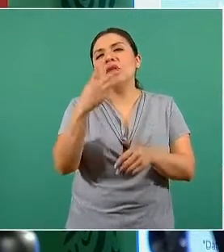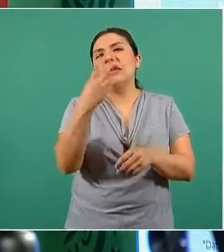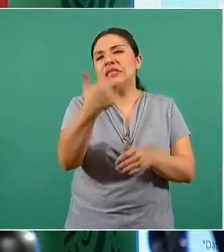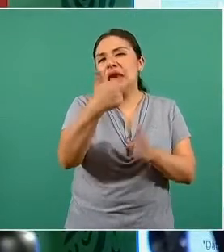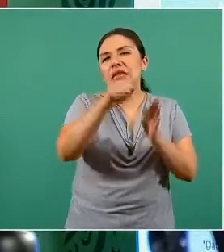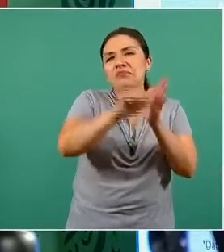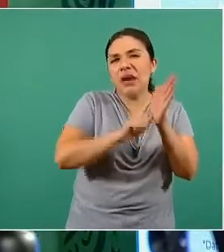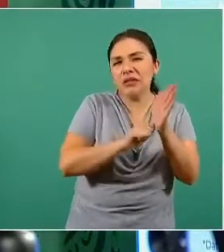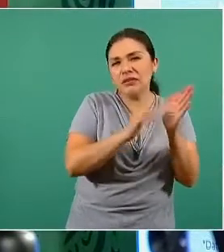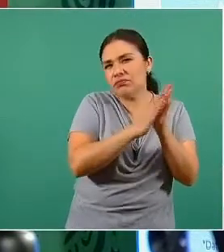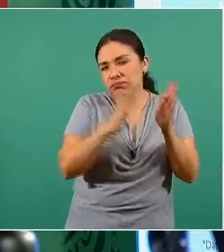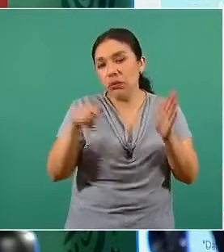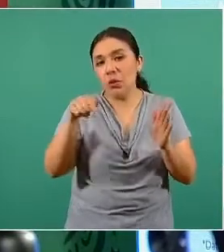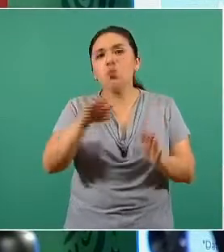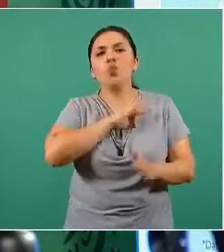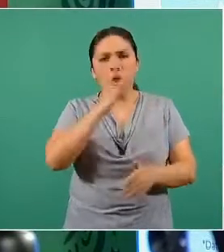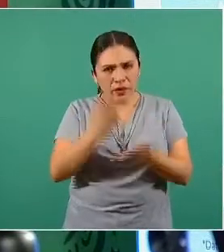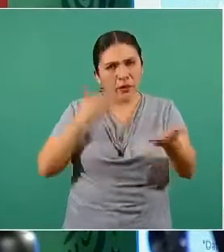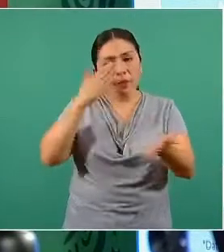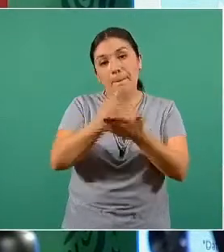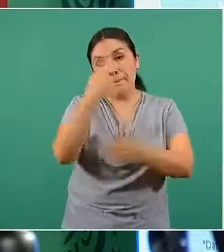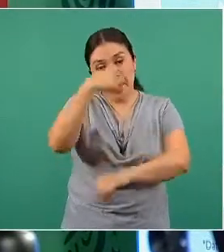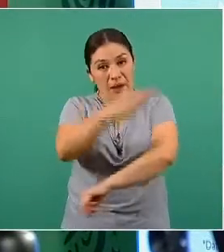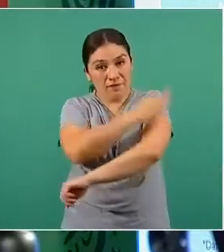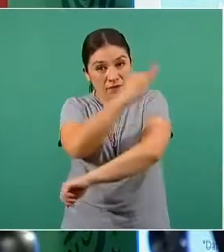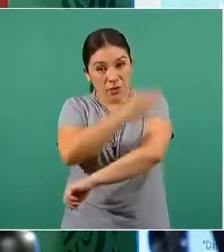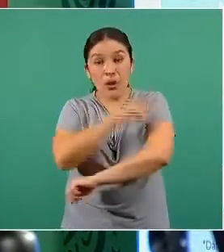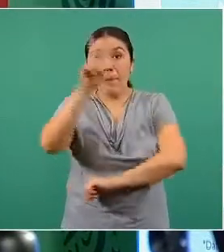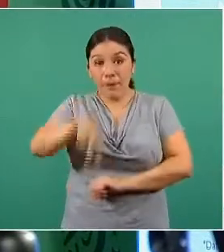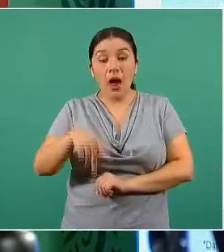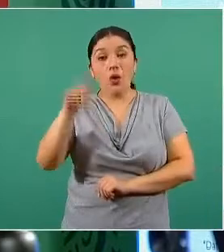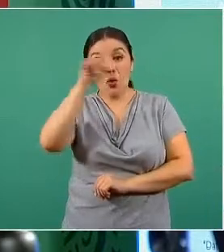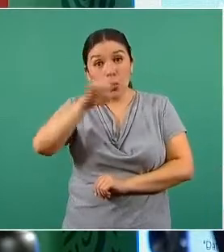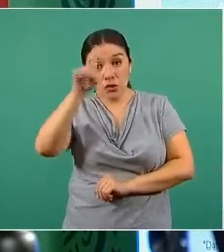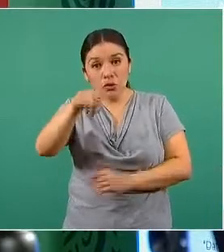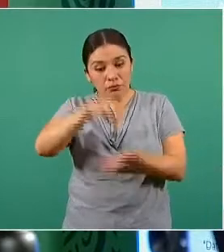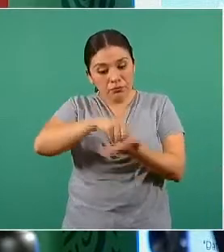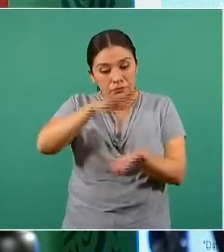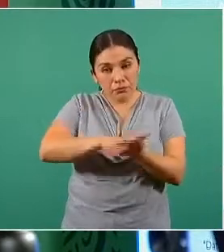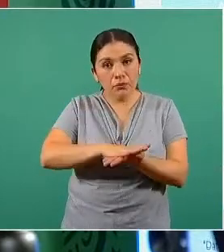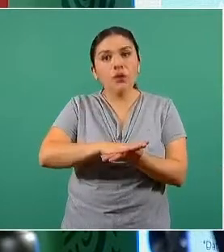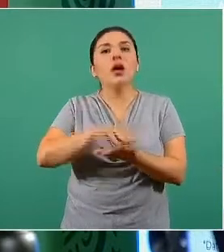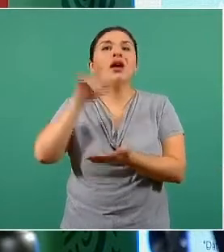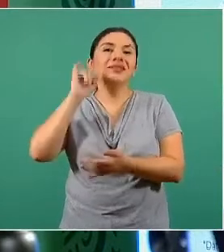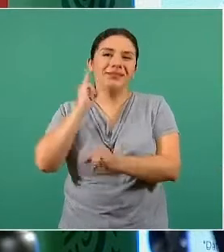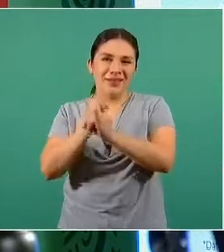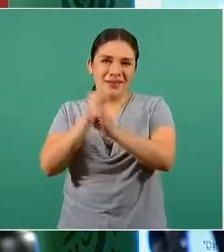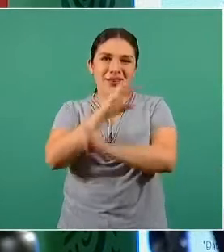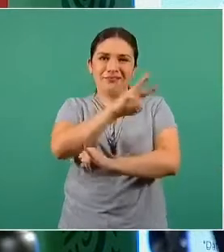puede acercarse a vacunarse. Es muy recomendable registrarse en el portal